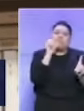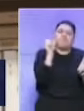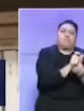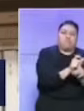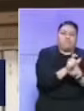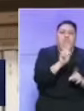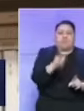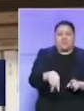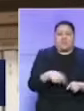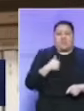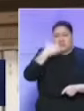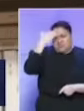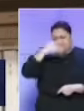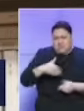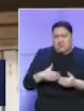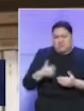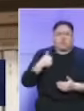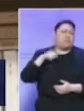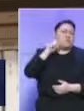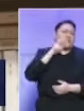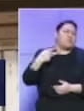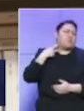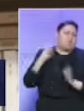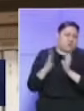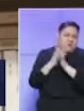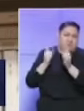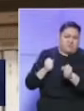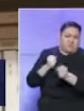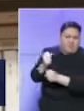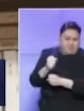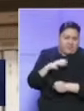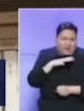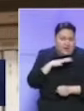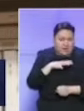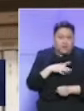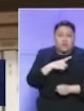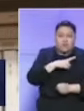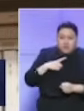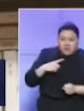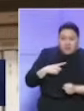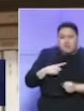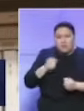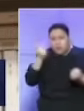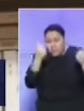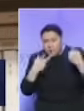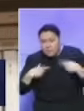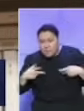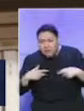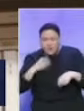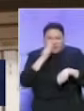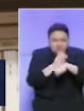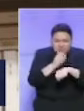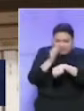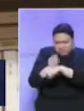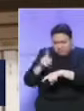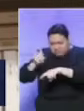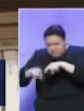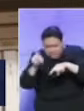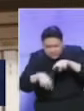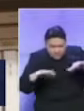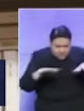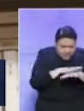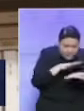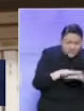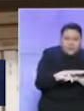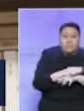el reconocimiento de la figura de violencia política de género debe ser inhibida, erradicada y buscar sancionada, ser